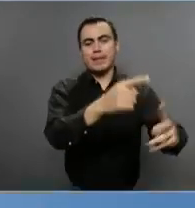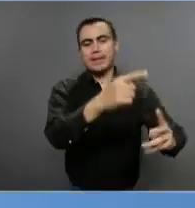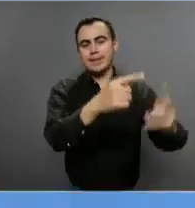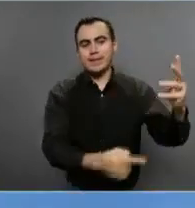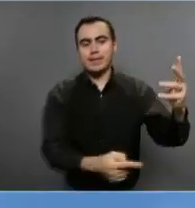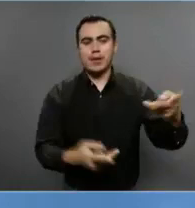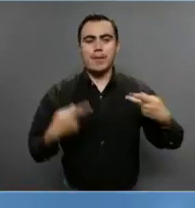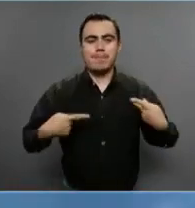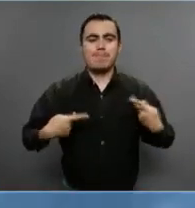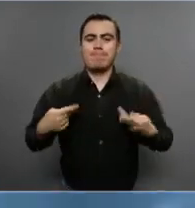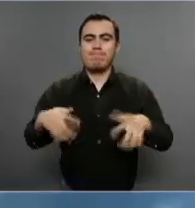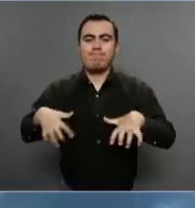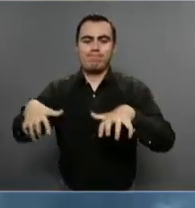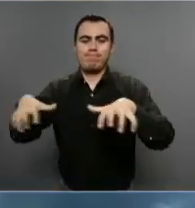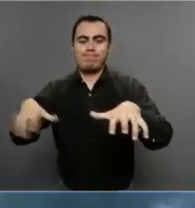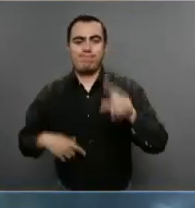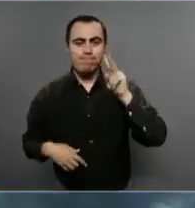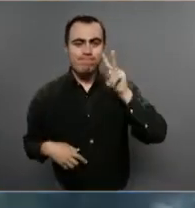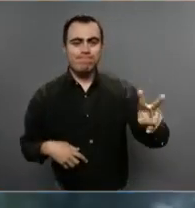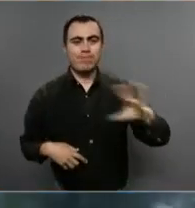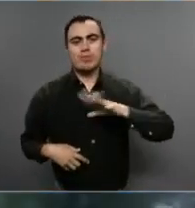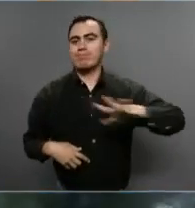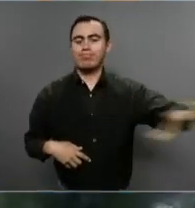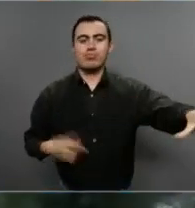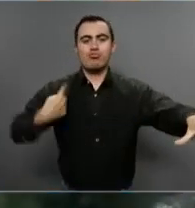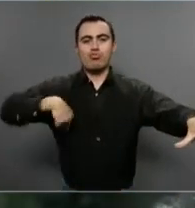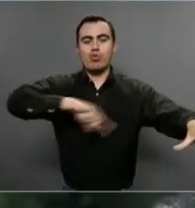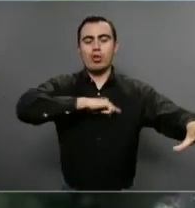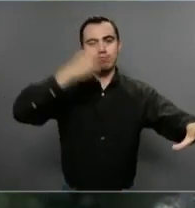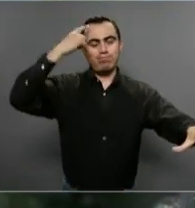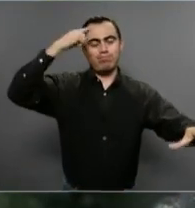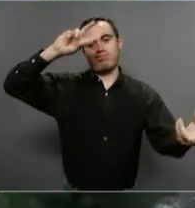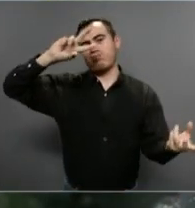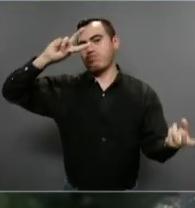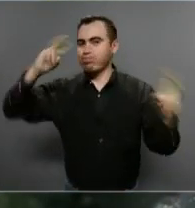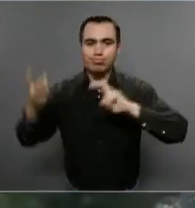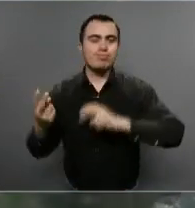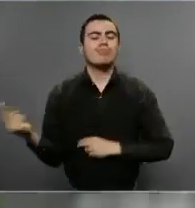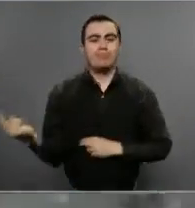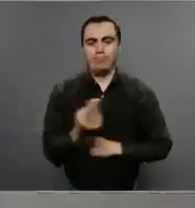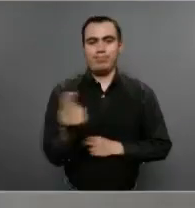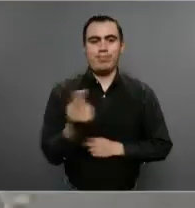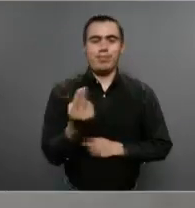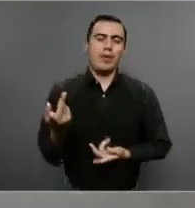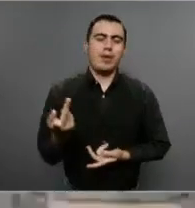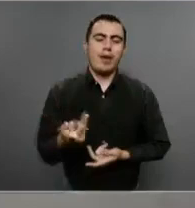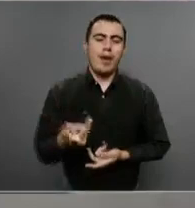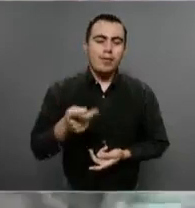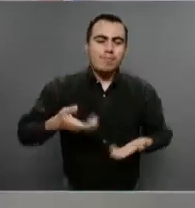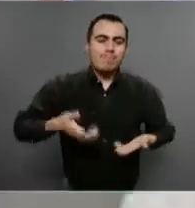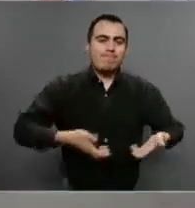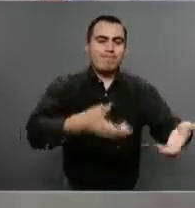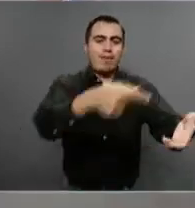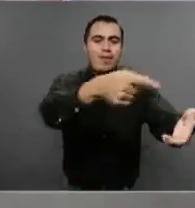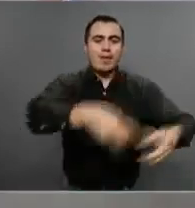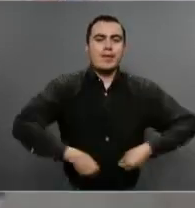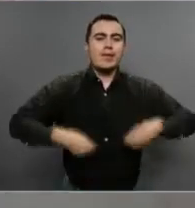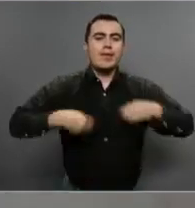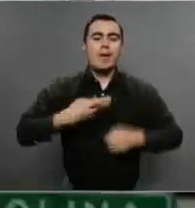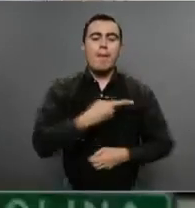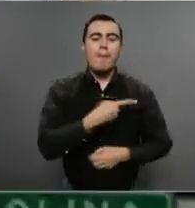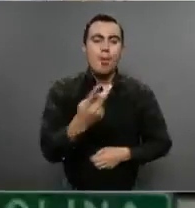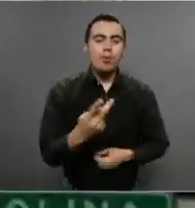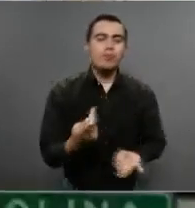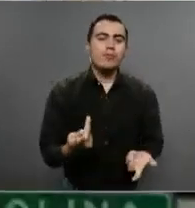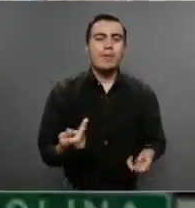sociedad rechaza. Y yo creo que tenemos que cambiar ese chip. O sea, la población callejera la pasa mal, necesitan apoyos,